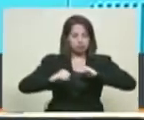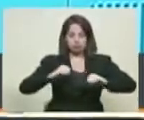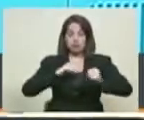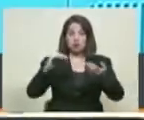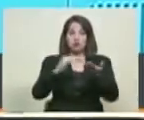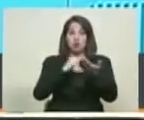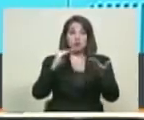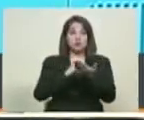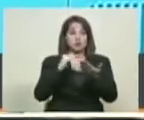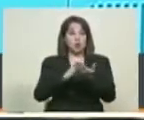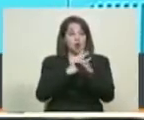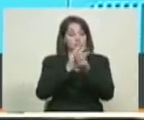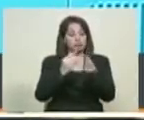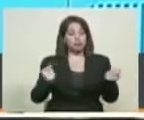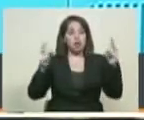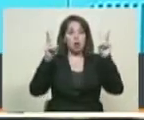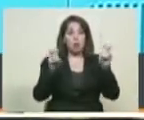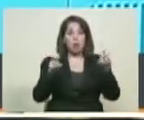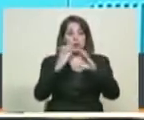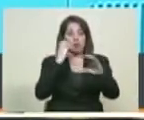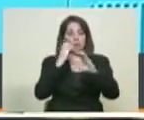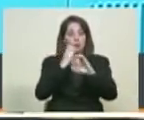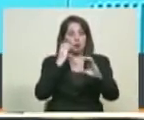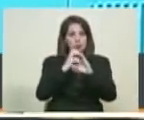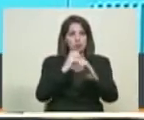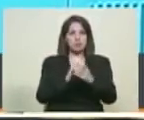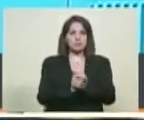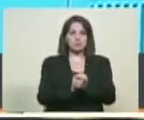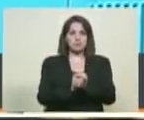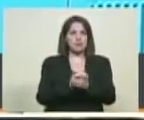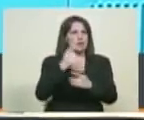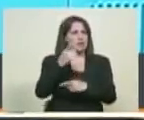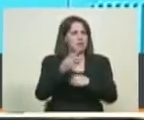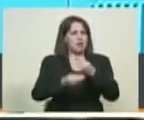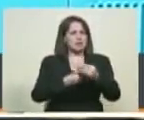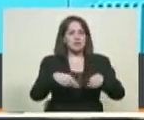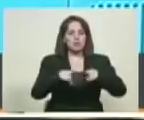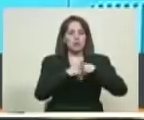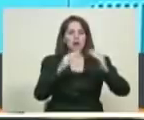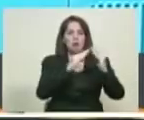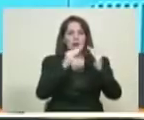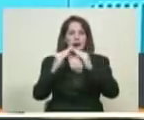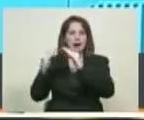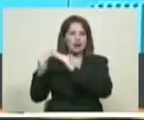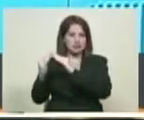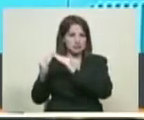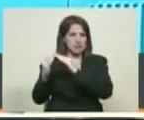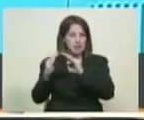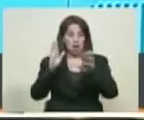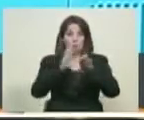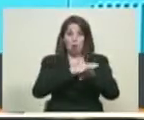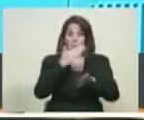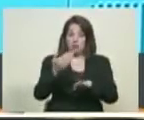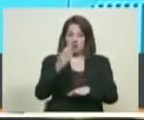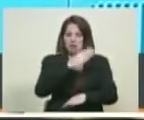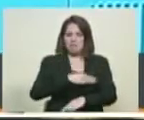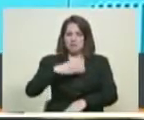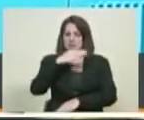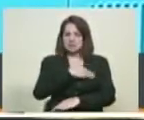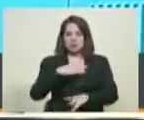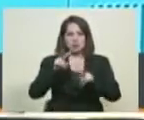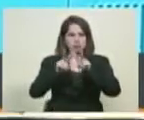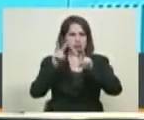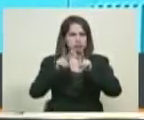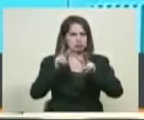nuevo transporte. Tenemos que hacer como hicimos con la vivienda. ¿Por qué la gran misión Vivienda